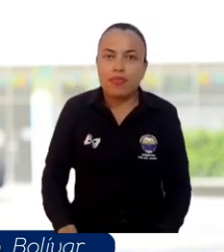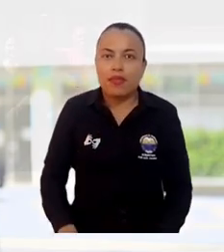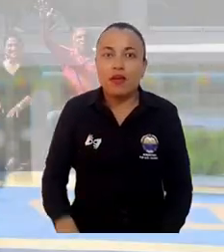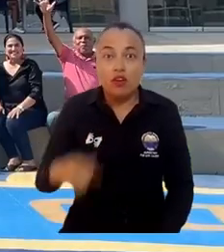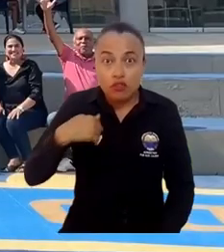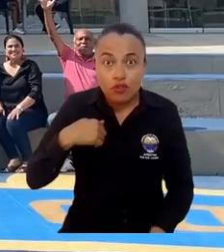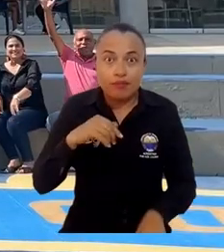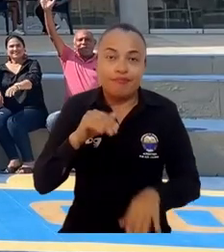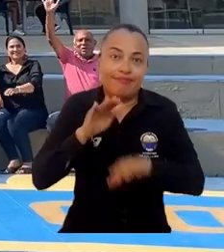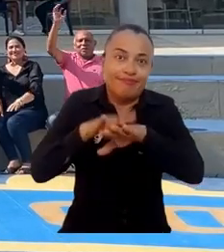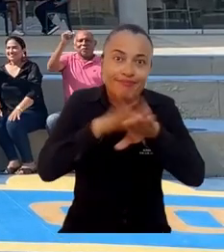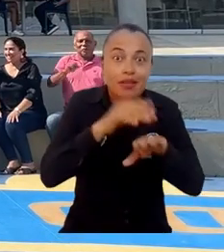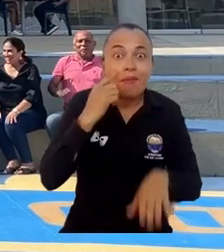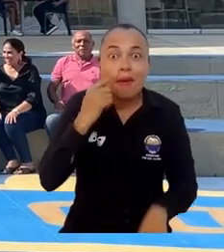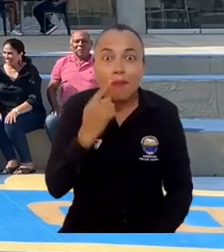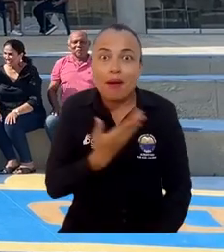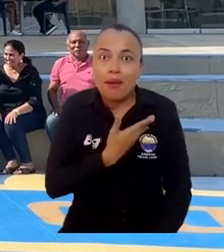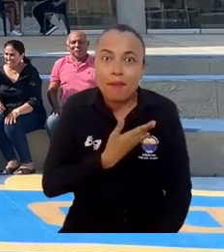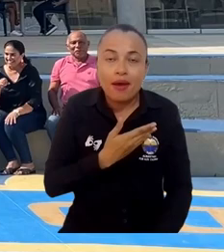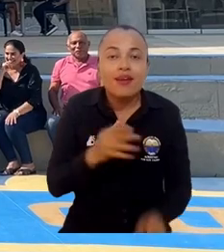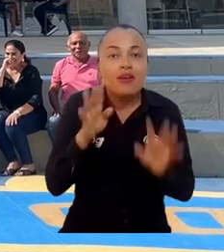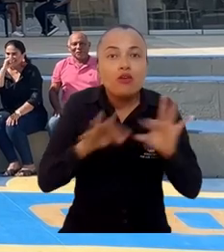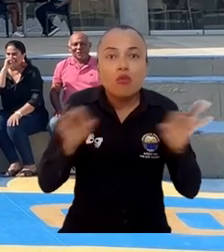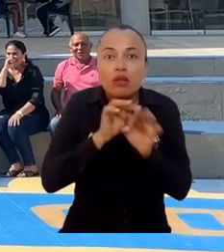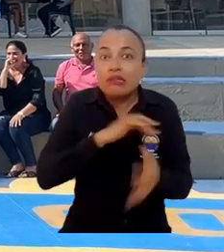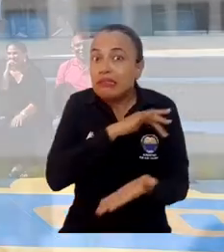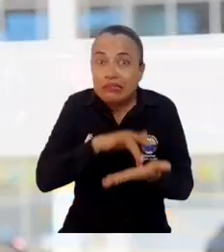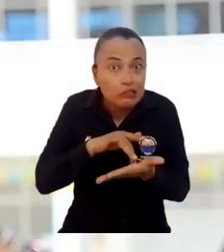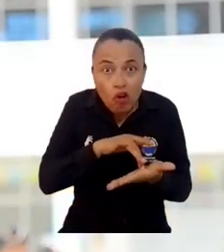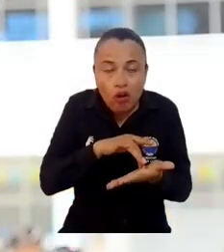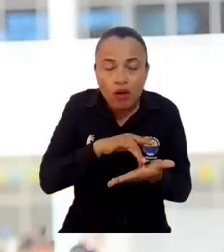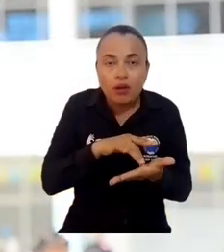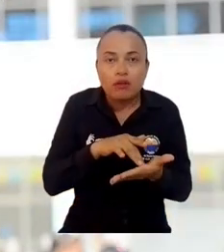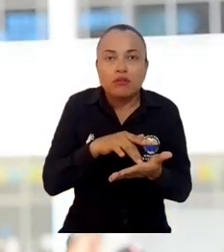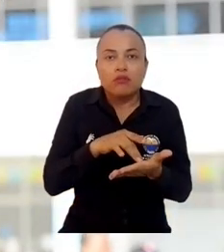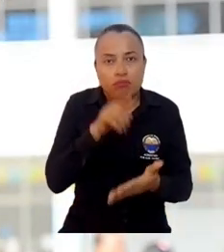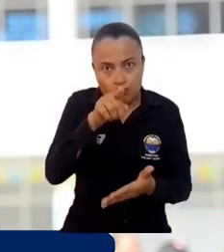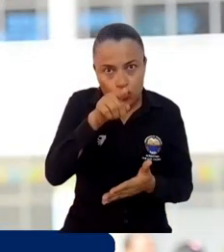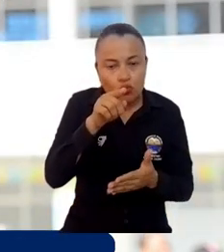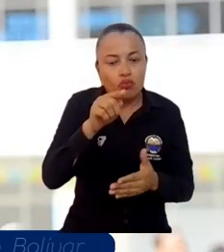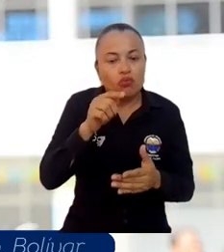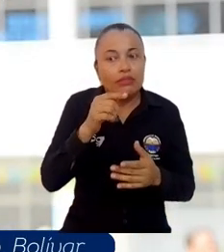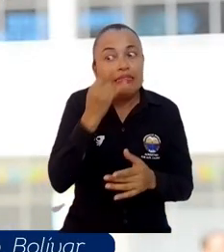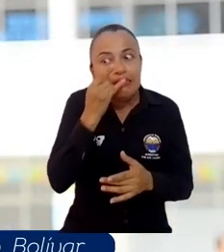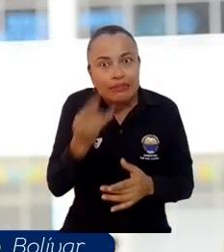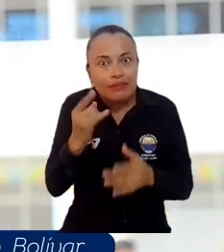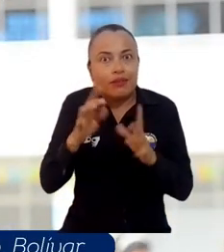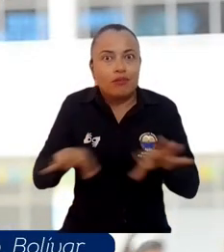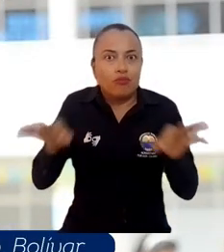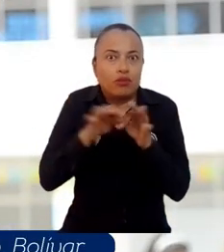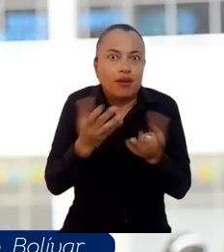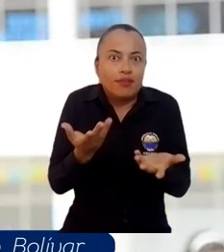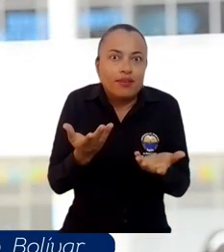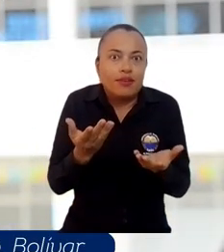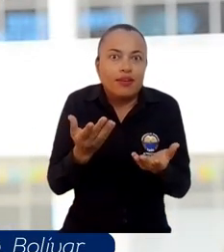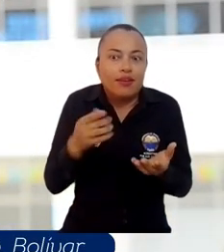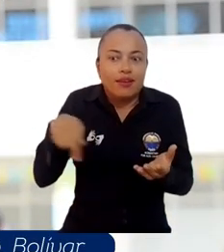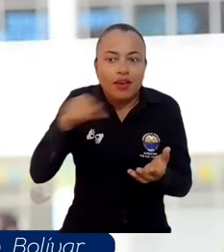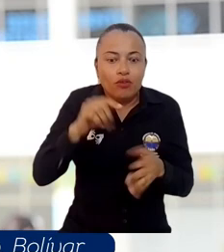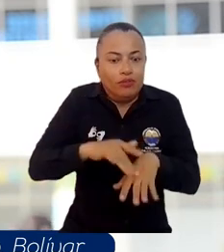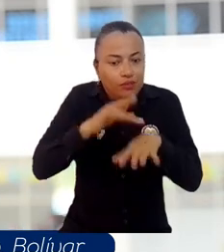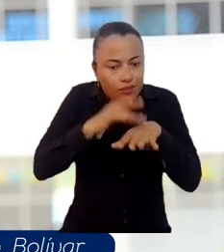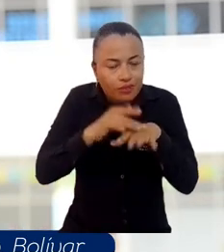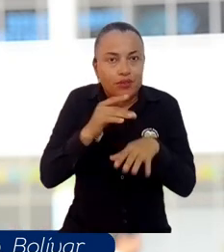de ahora en adelante. Yo le extiendo la invitación a todo padre de familia que no pudo llegar a que sientan interés, que se